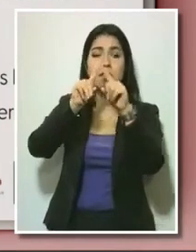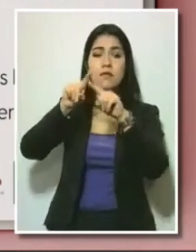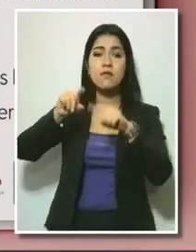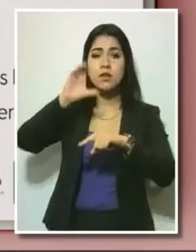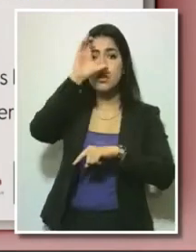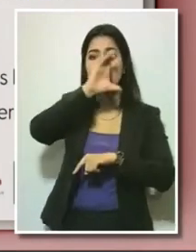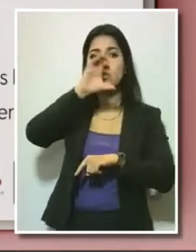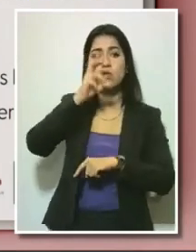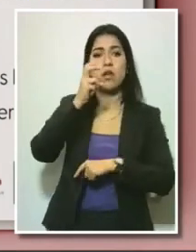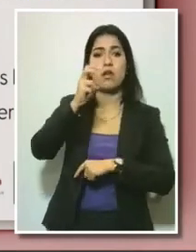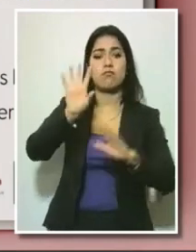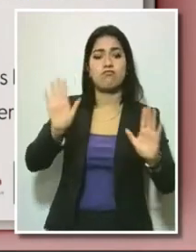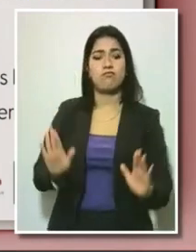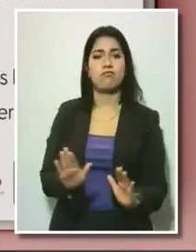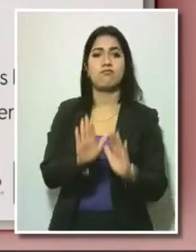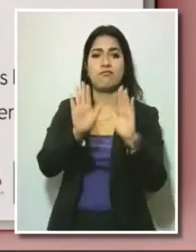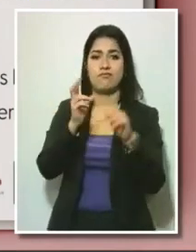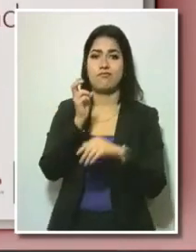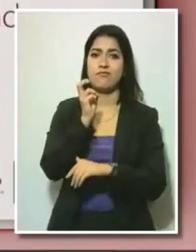interculturalidad.